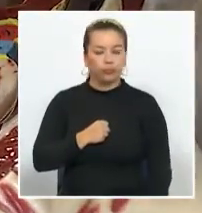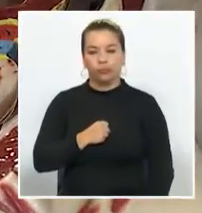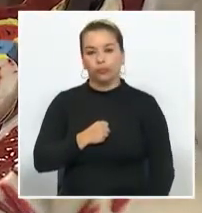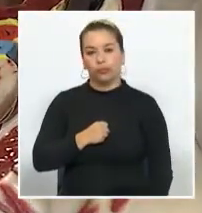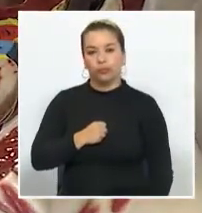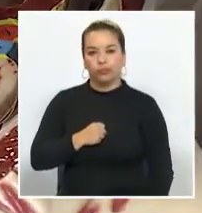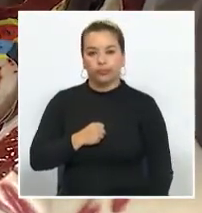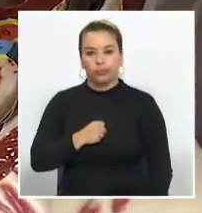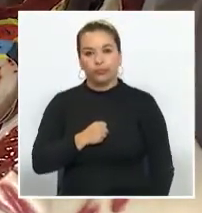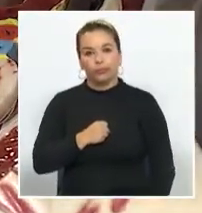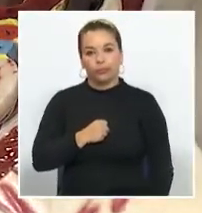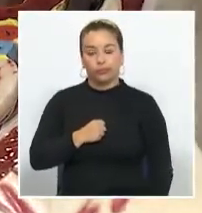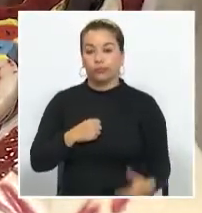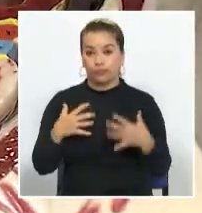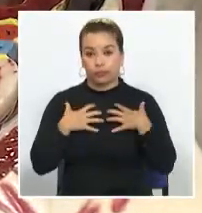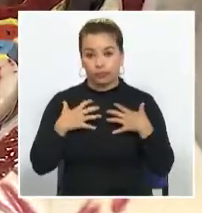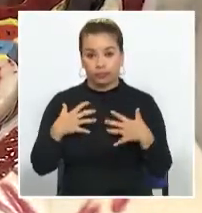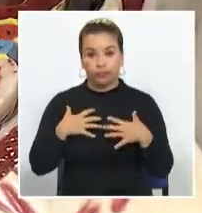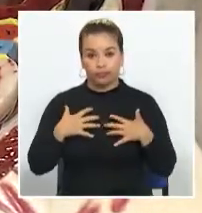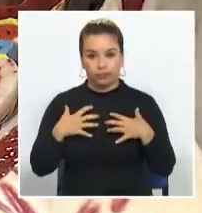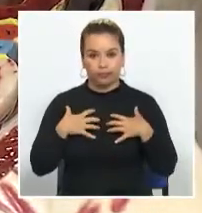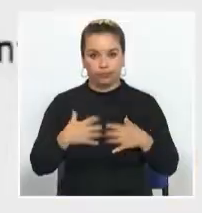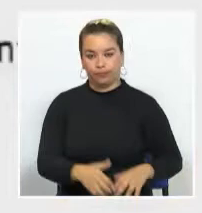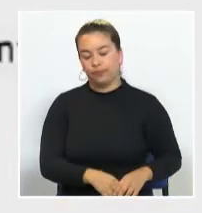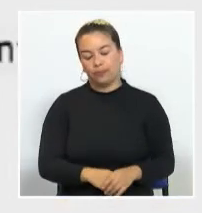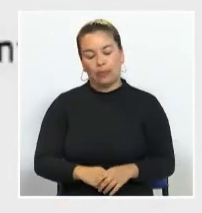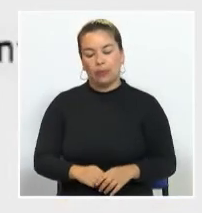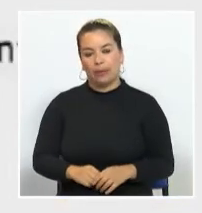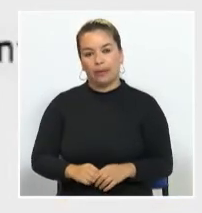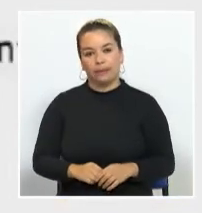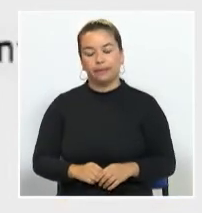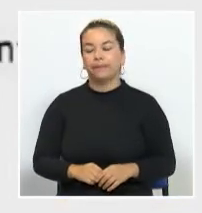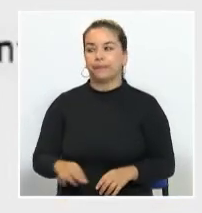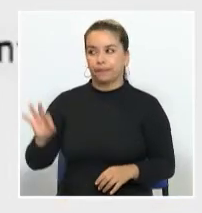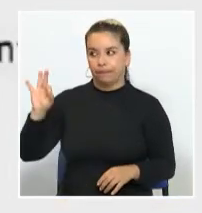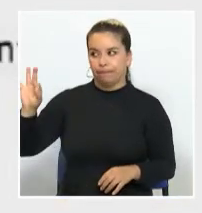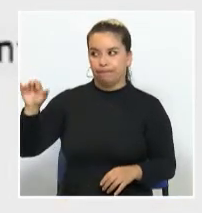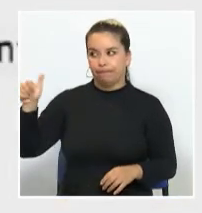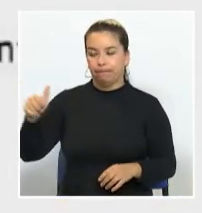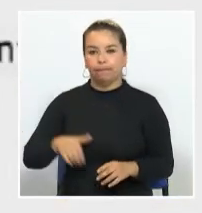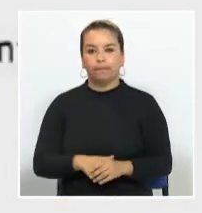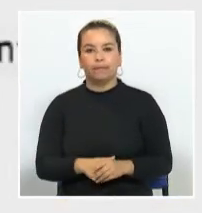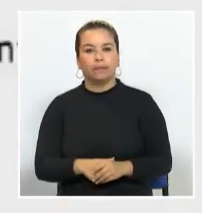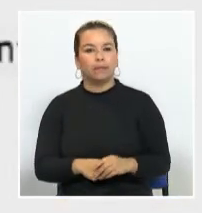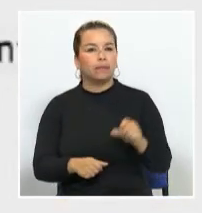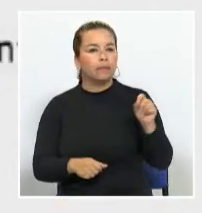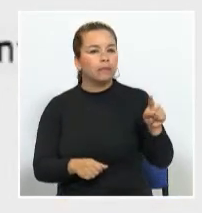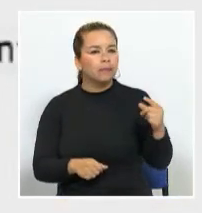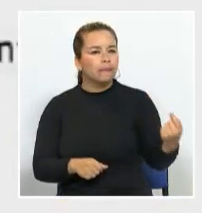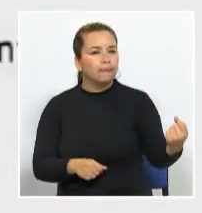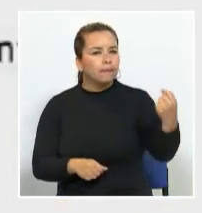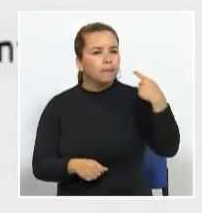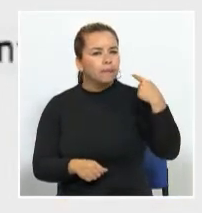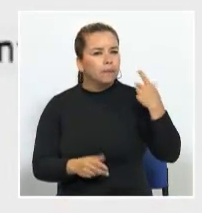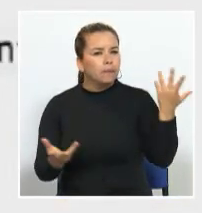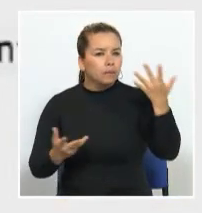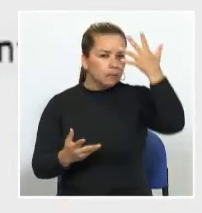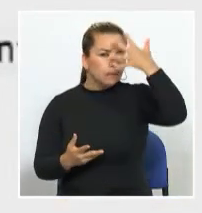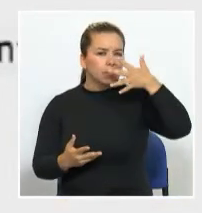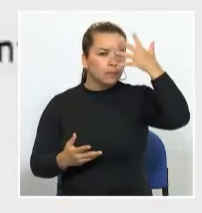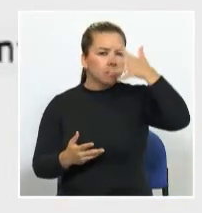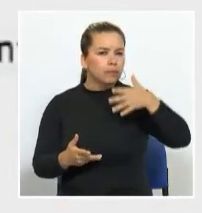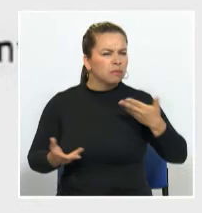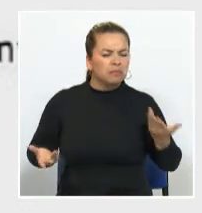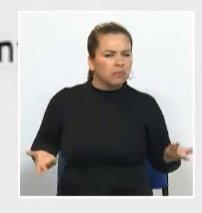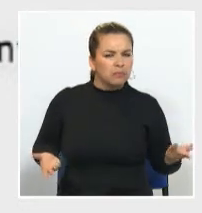arteria pulmonar, que se denomina la válvula pulmonar. Perfecto. Andrés, tenemos preguntas desde Facebook Live. ¿Qué nos está